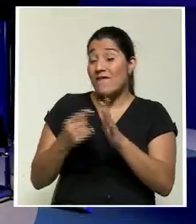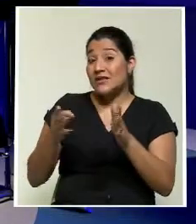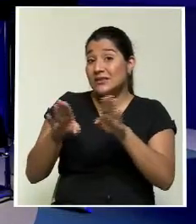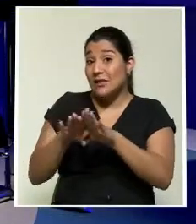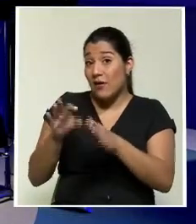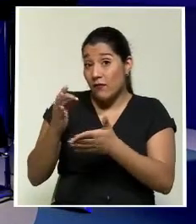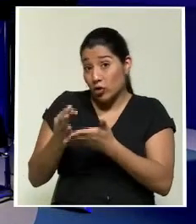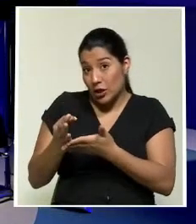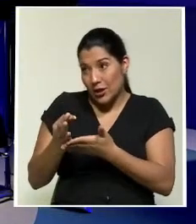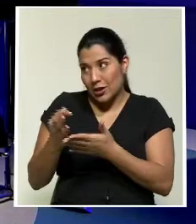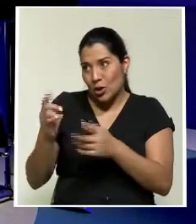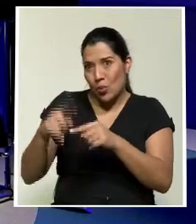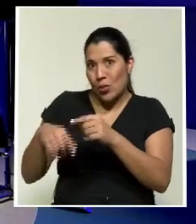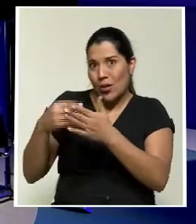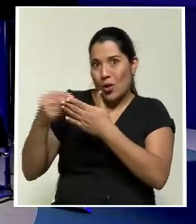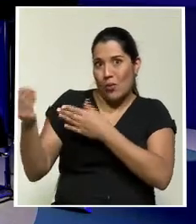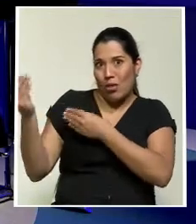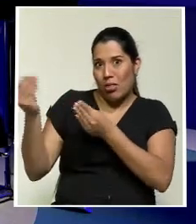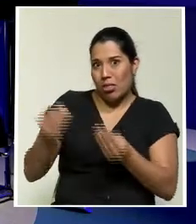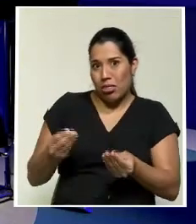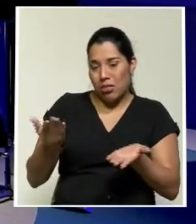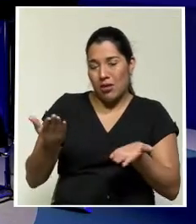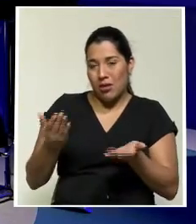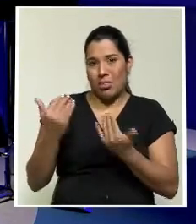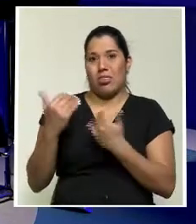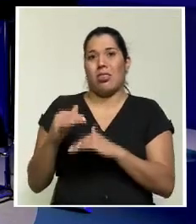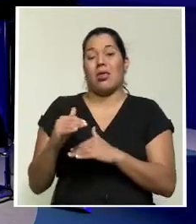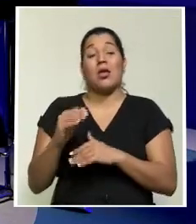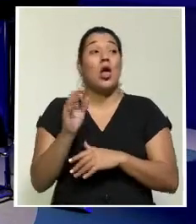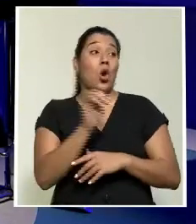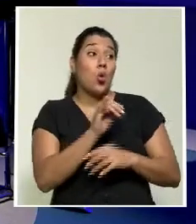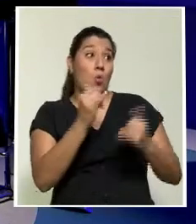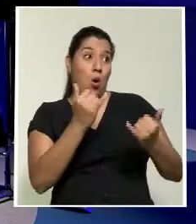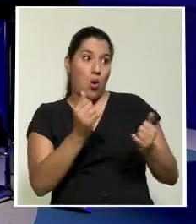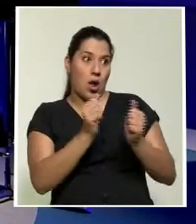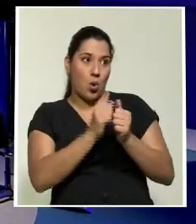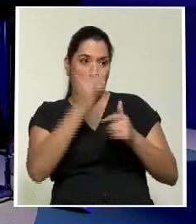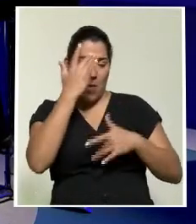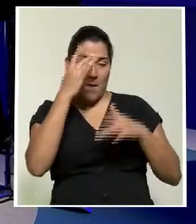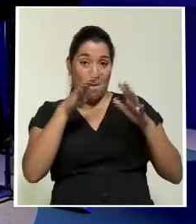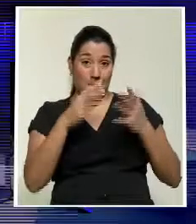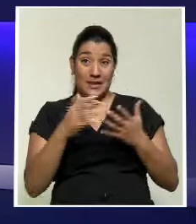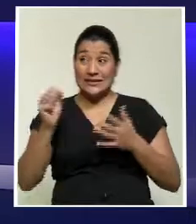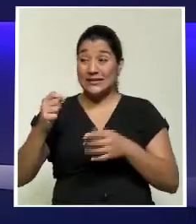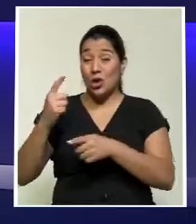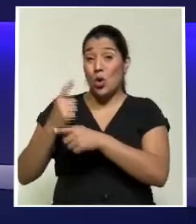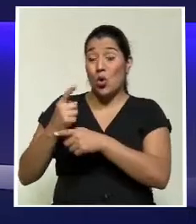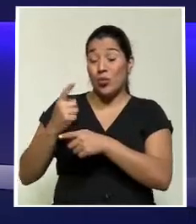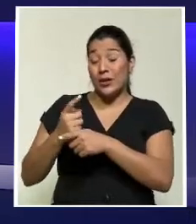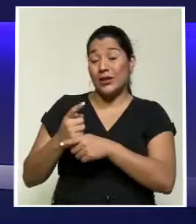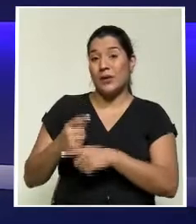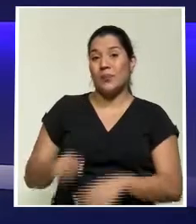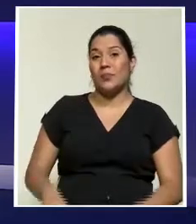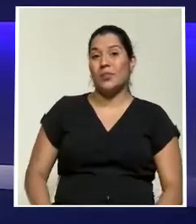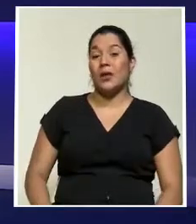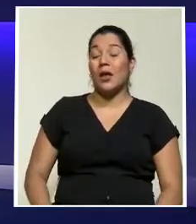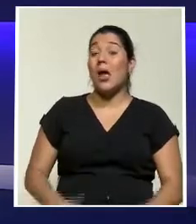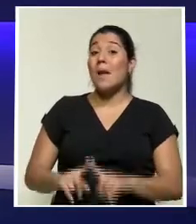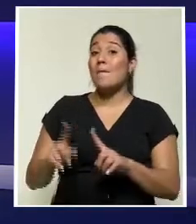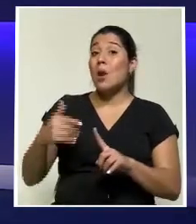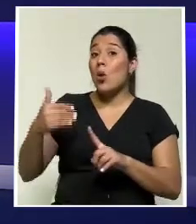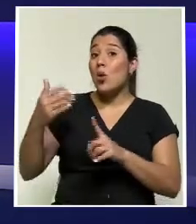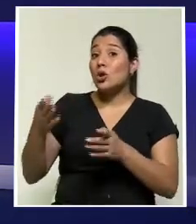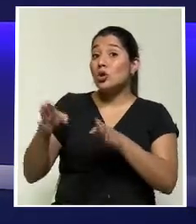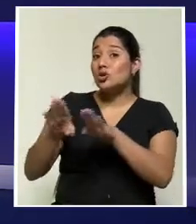bueno, ya ni siquiera, ¿verdad? Creíamos que por los mercados internacionales podíamos tener seguridad alimentaria, pero cuando se cierran